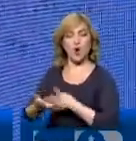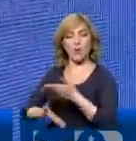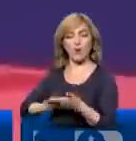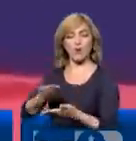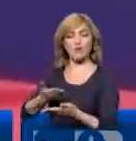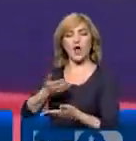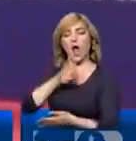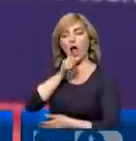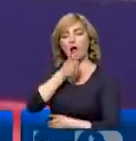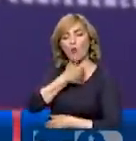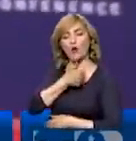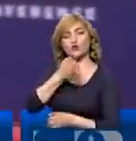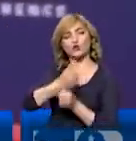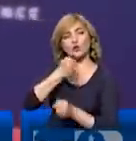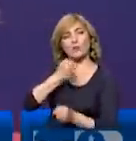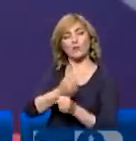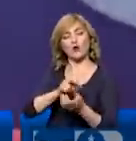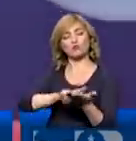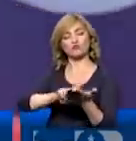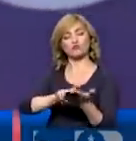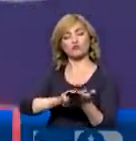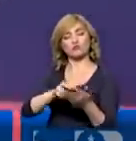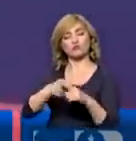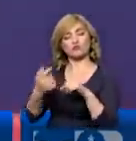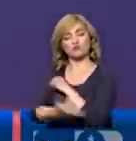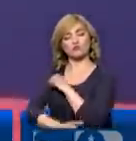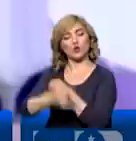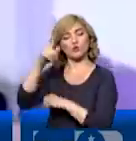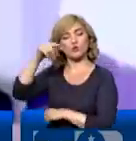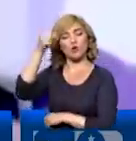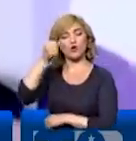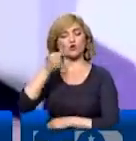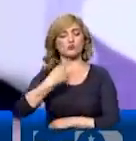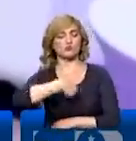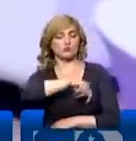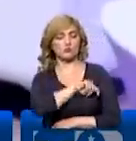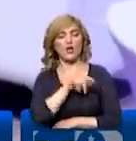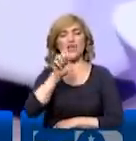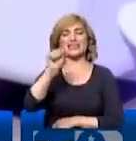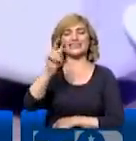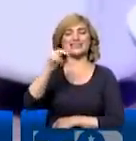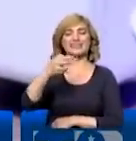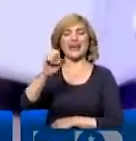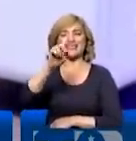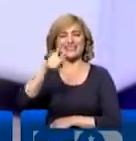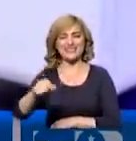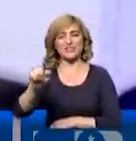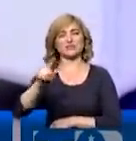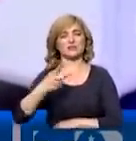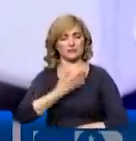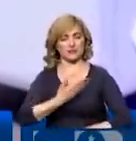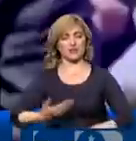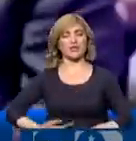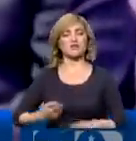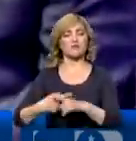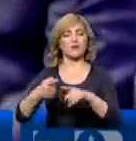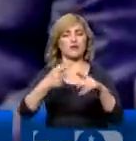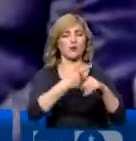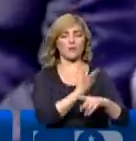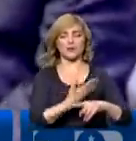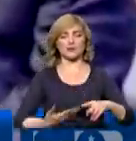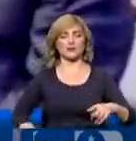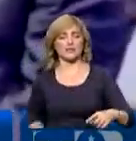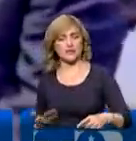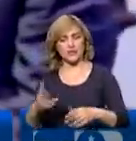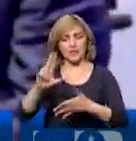trabajo y reuniones bilaterales con el presidente del gobierno de España, Pedro Sánchez, así como con otros presidentes de Latinoamérica. Saludó